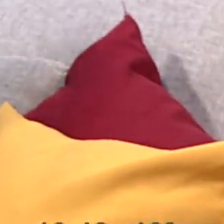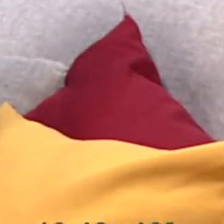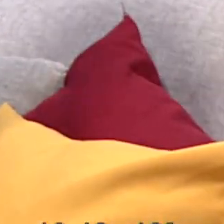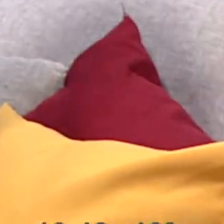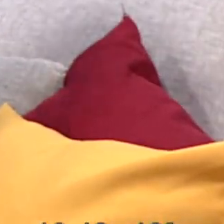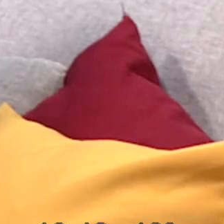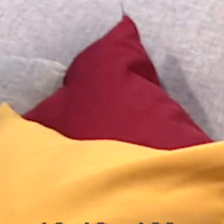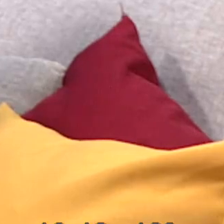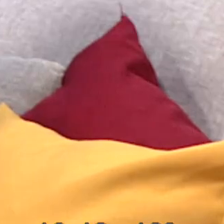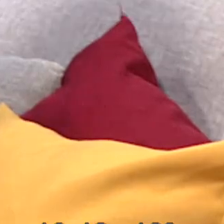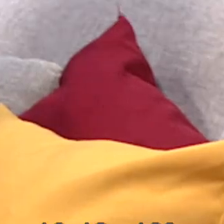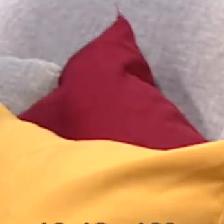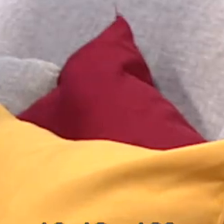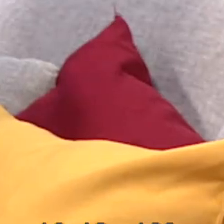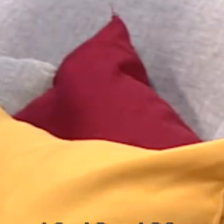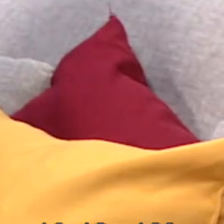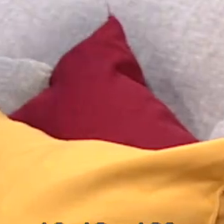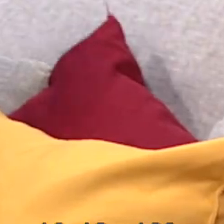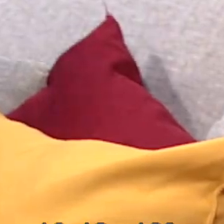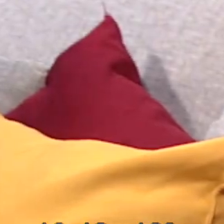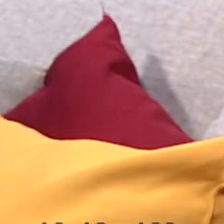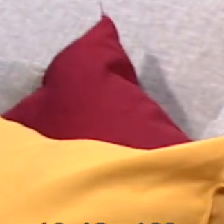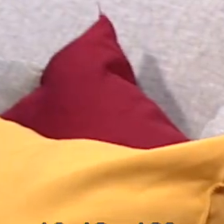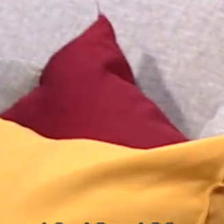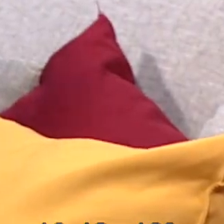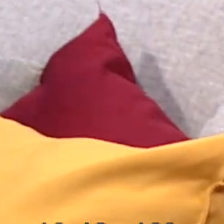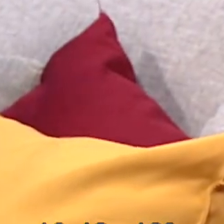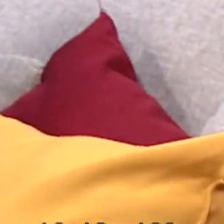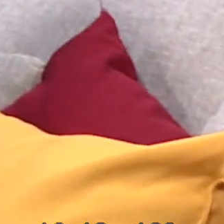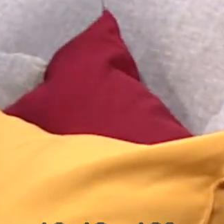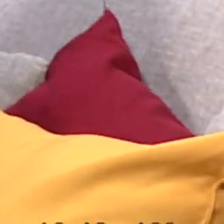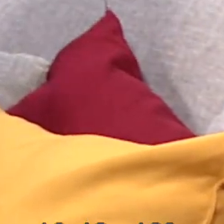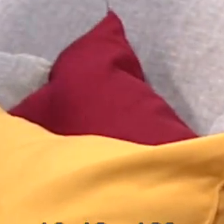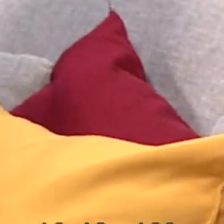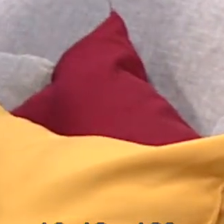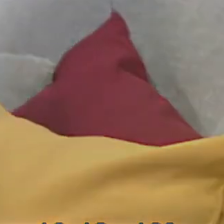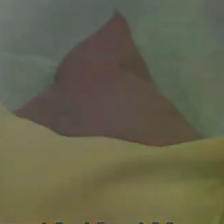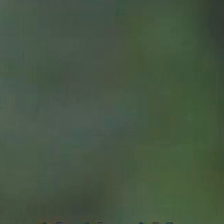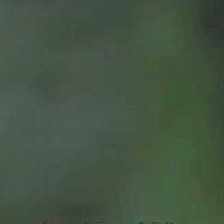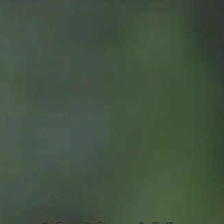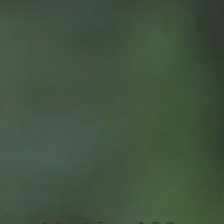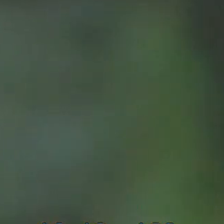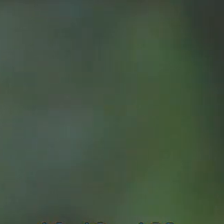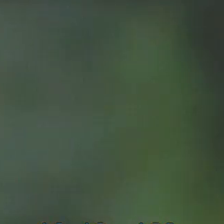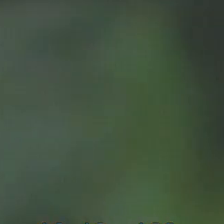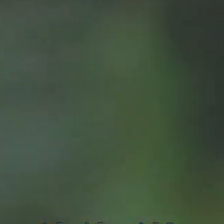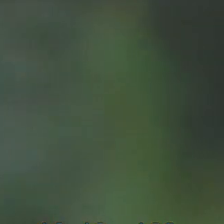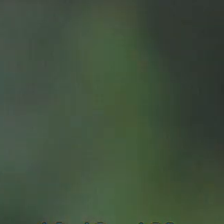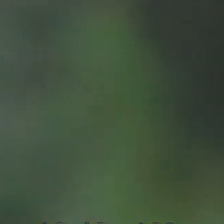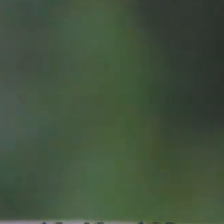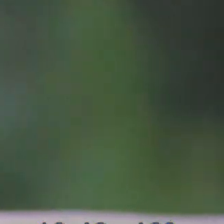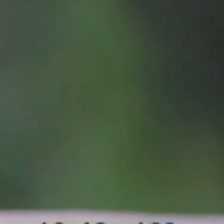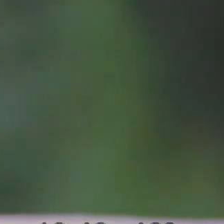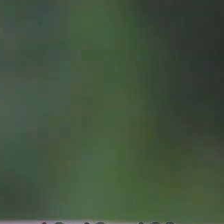alma. Gracias al vuelo que ya nos da,